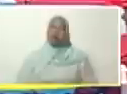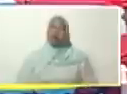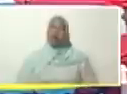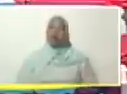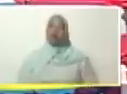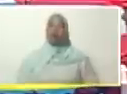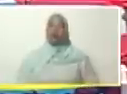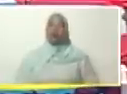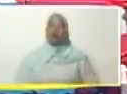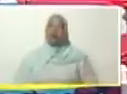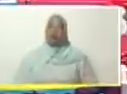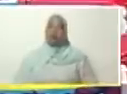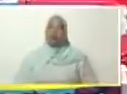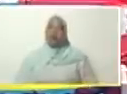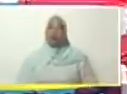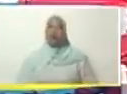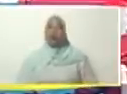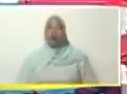Y que